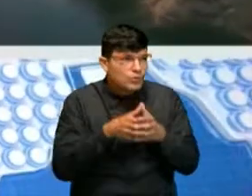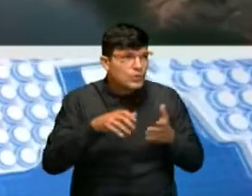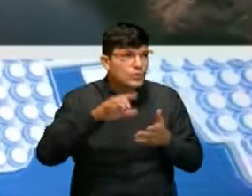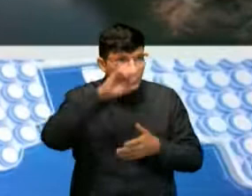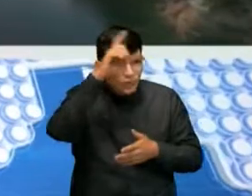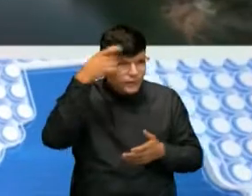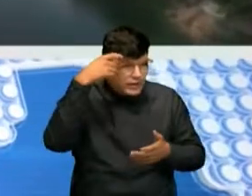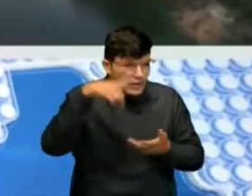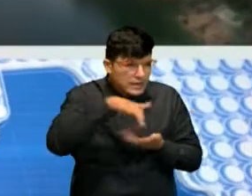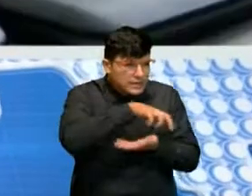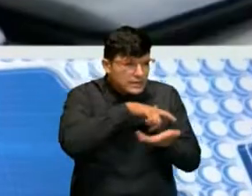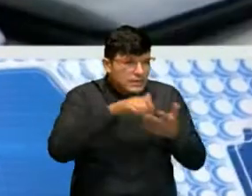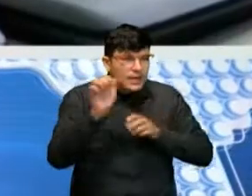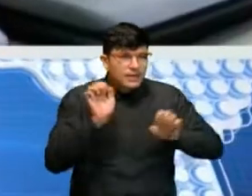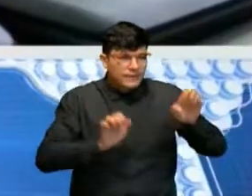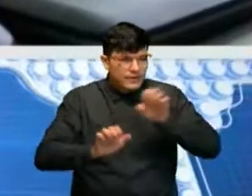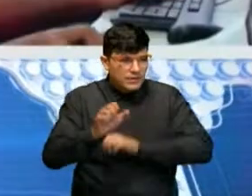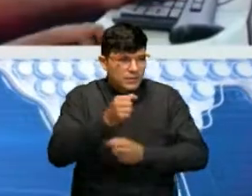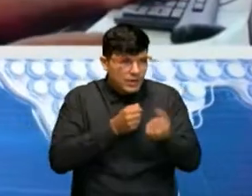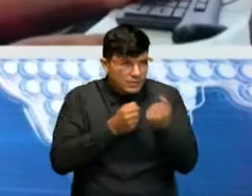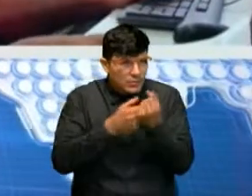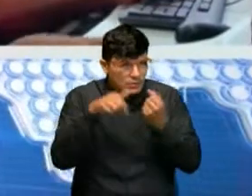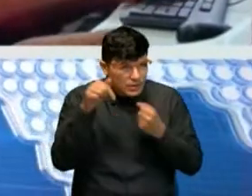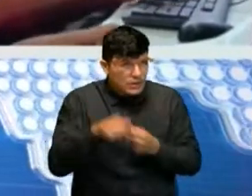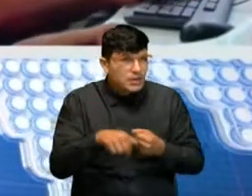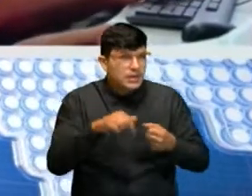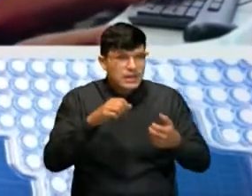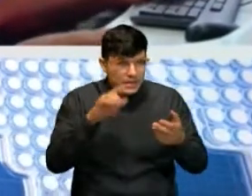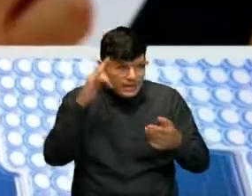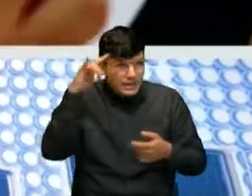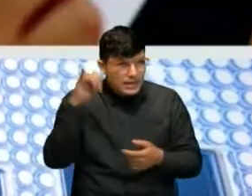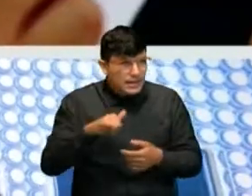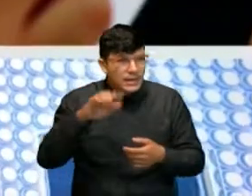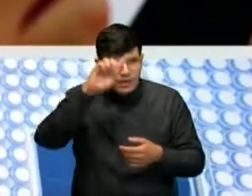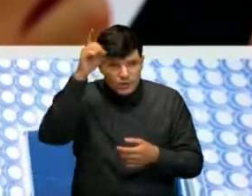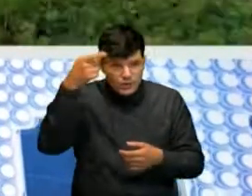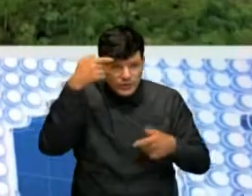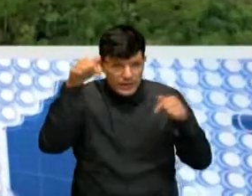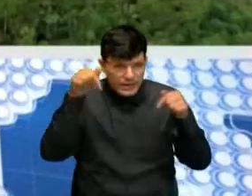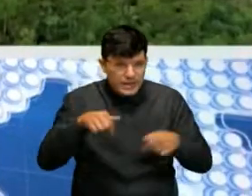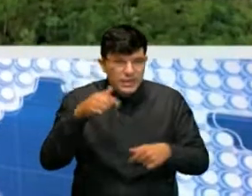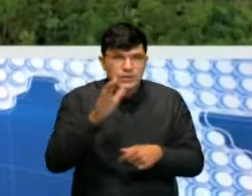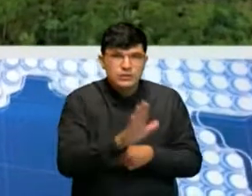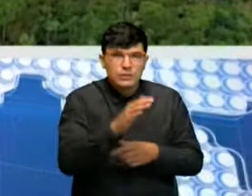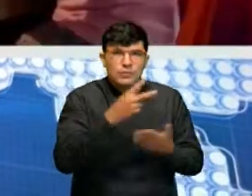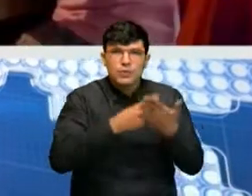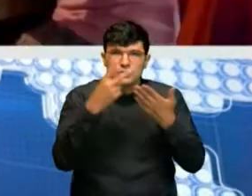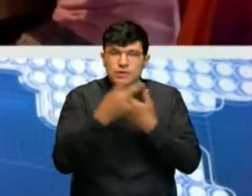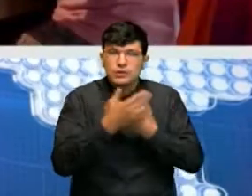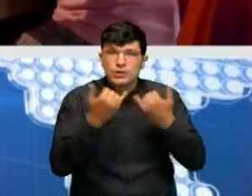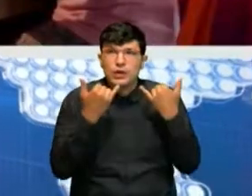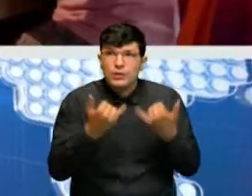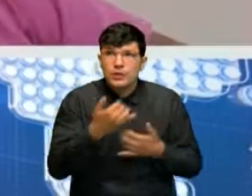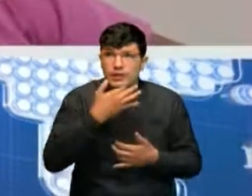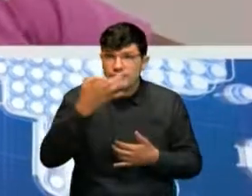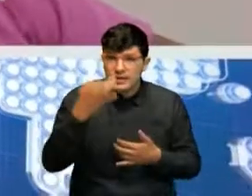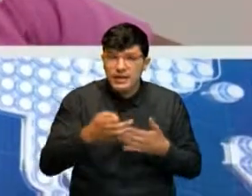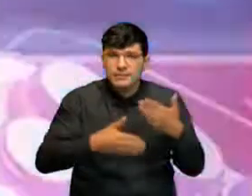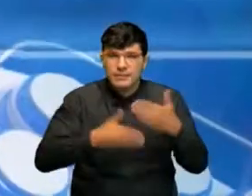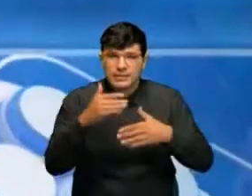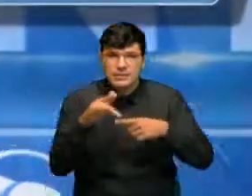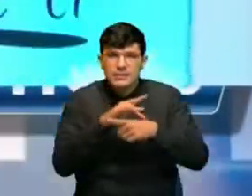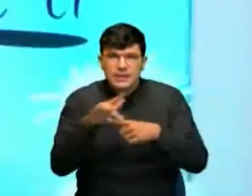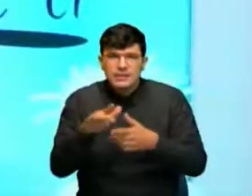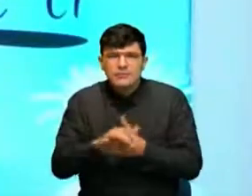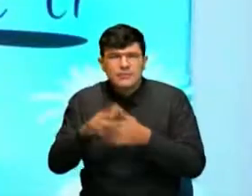apoyó, defendió los intereses también del departamento y creyó desde el primer momento en esta iniciativa que hoy es una realidad. Ahora, ¿esto por